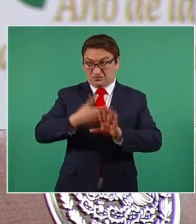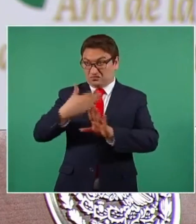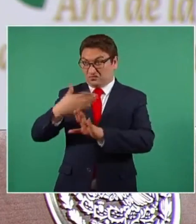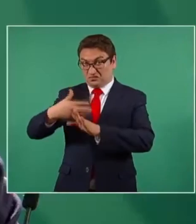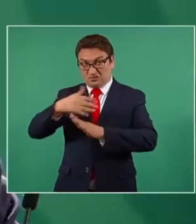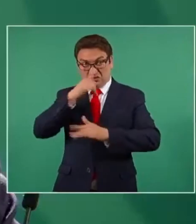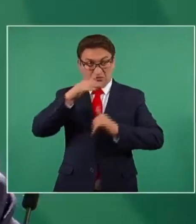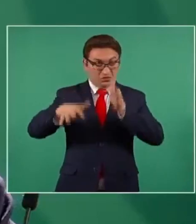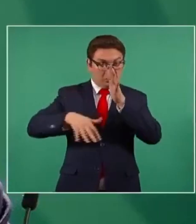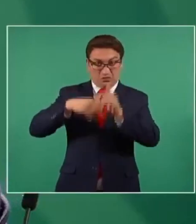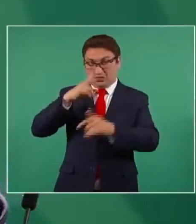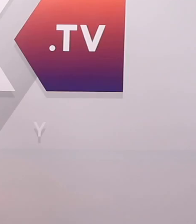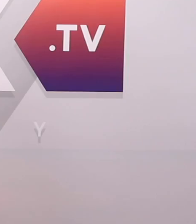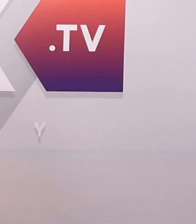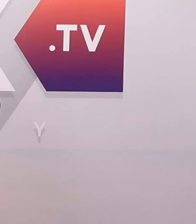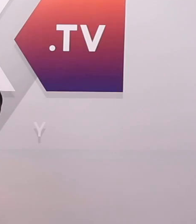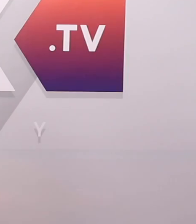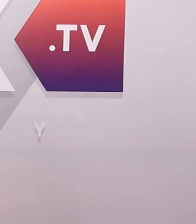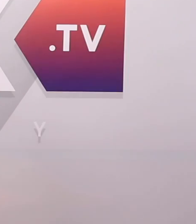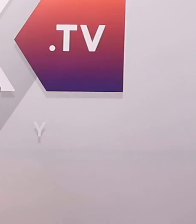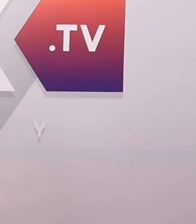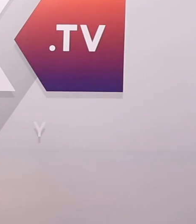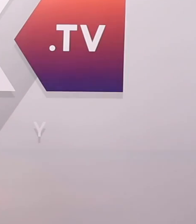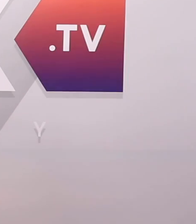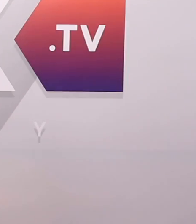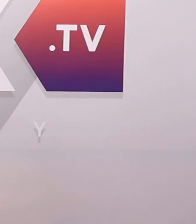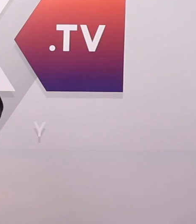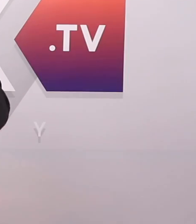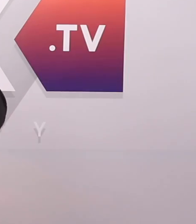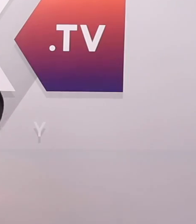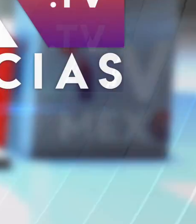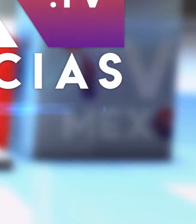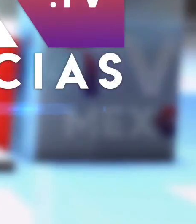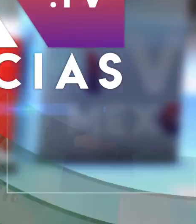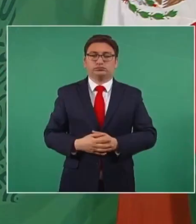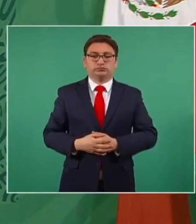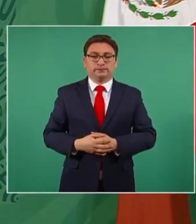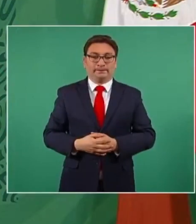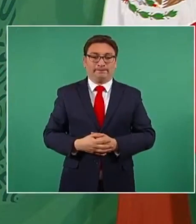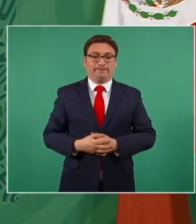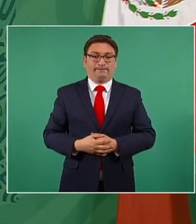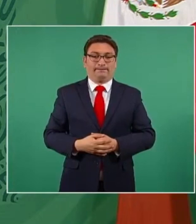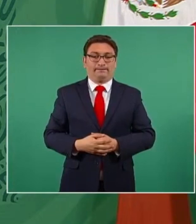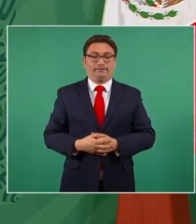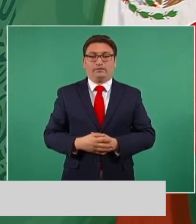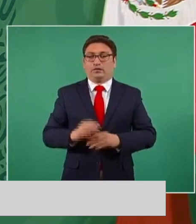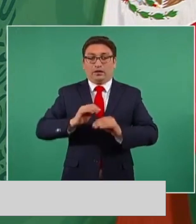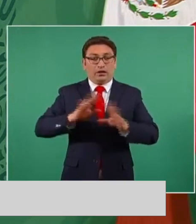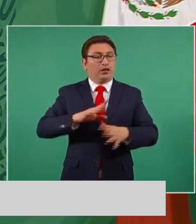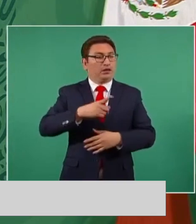México. Vamos a ver cómo sale de este librado el presidente Andrés Manuel López Obrador. Claro que hay que